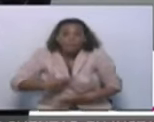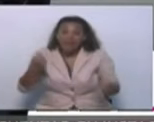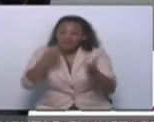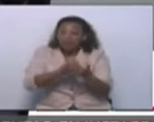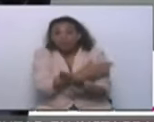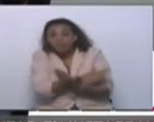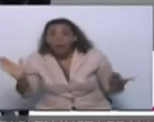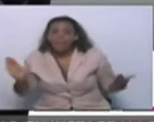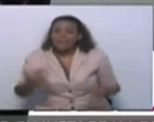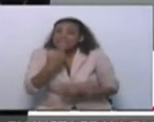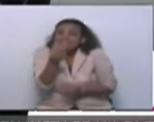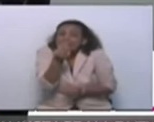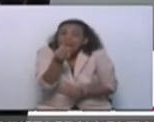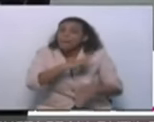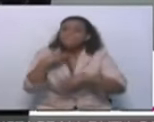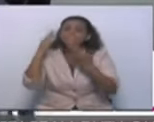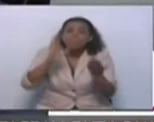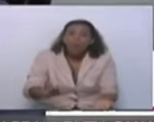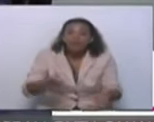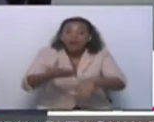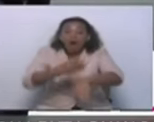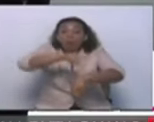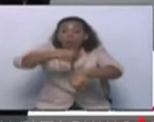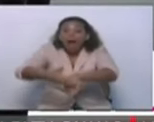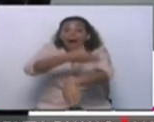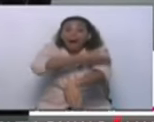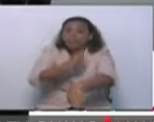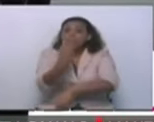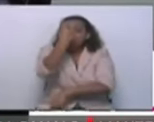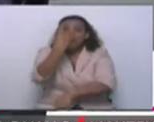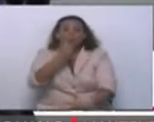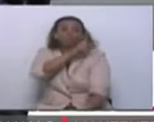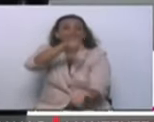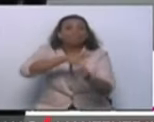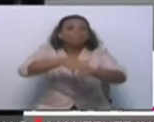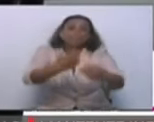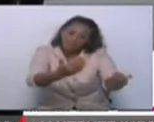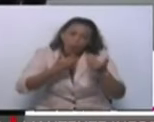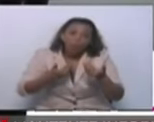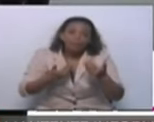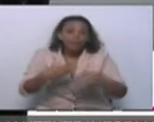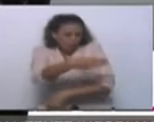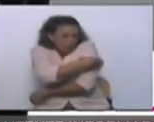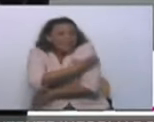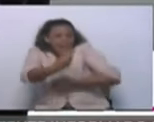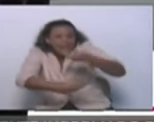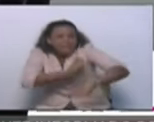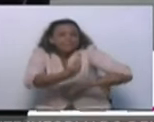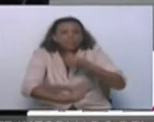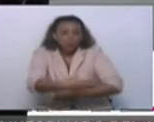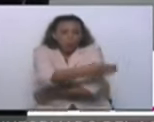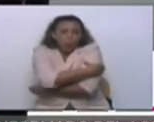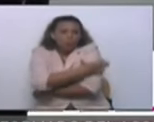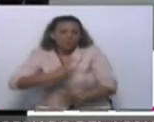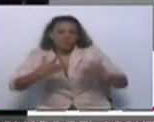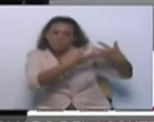Estado, que lo trataron de matar horas antes, y lo primero que hace es llamar a diálogo. ¿Y tú sabes qué hizo la oligarquía? ¿Qué hizo el